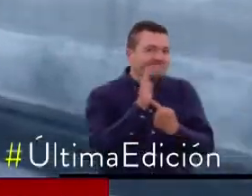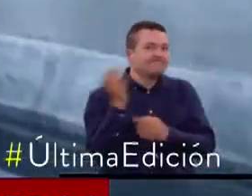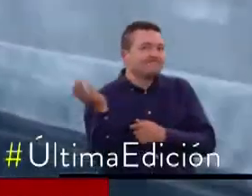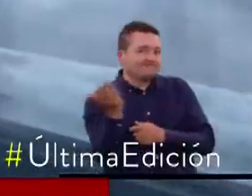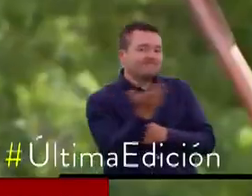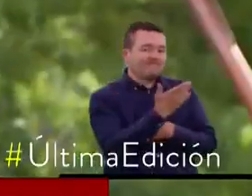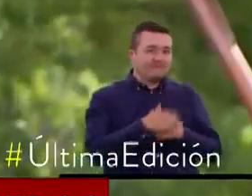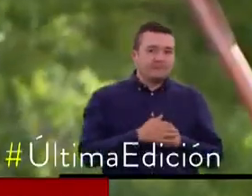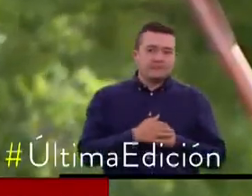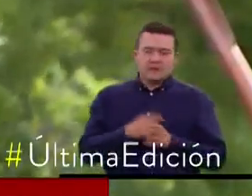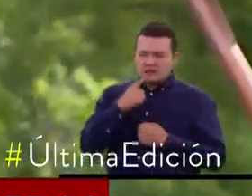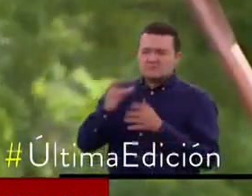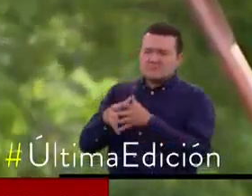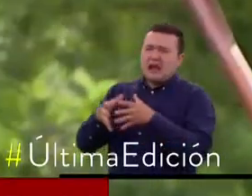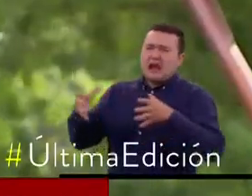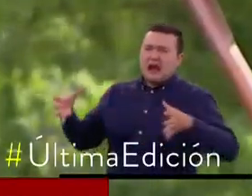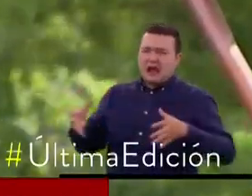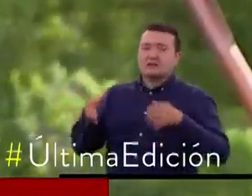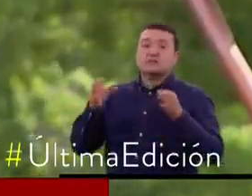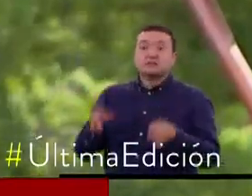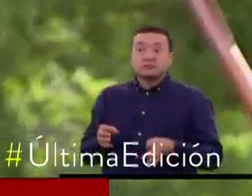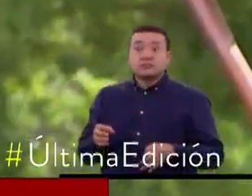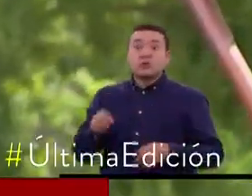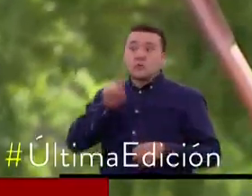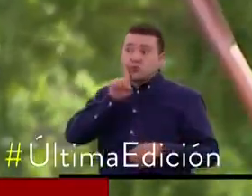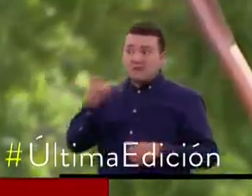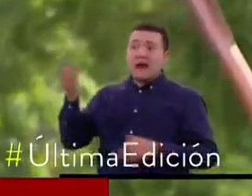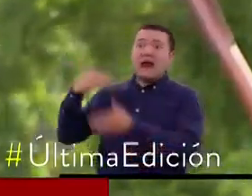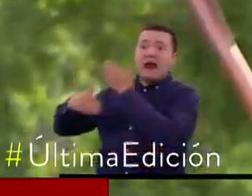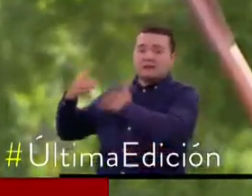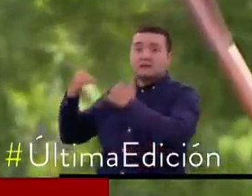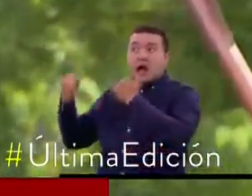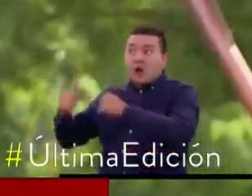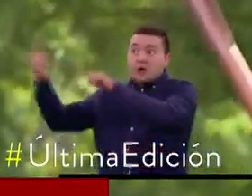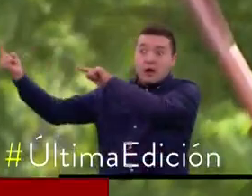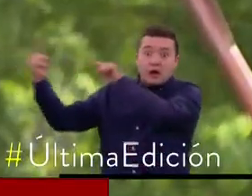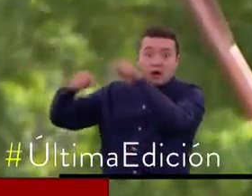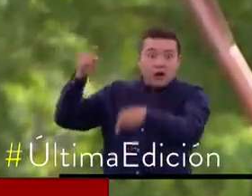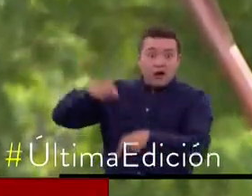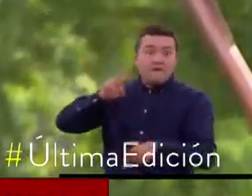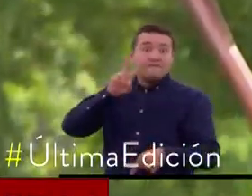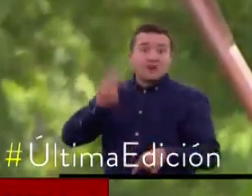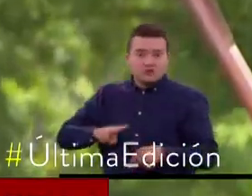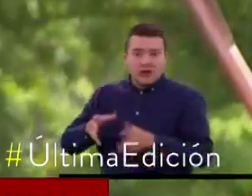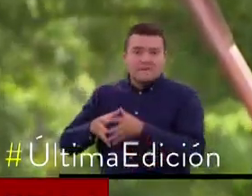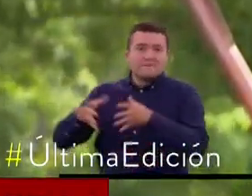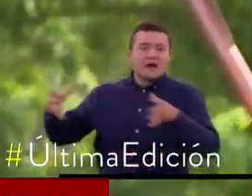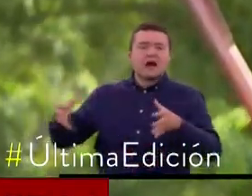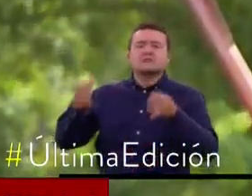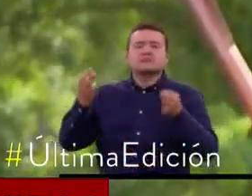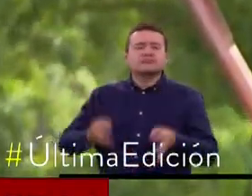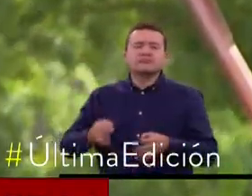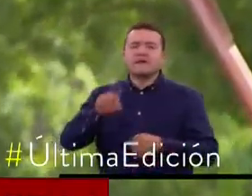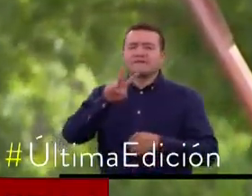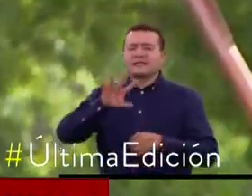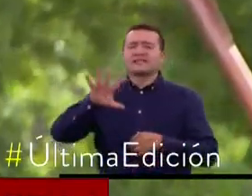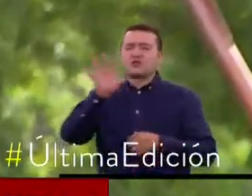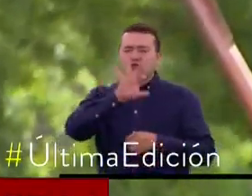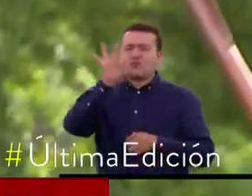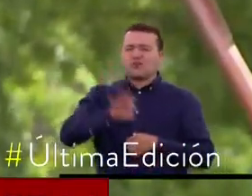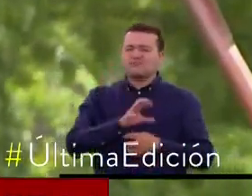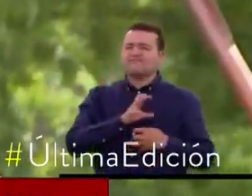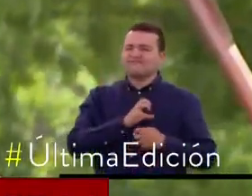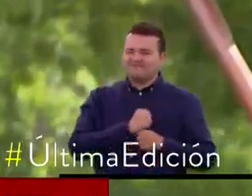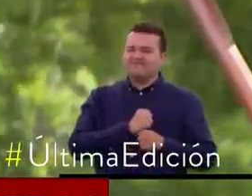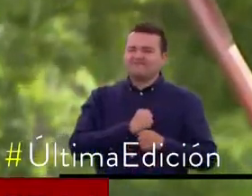ciudad. Lamentablemente no solamente continúa en Bucaramanga el alquiler de niños, sino ha crecido en un 25% la llegada de niños